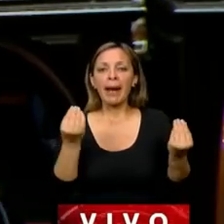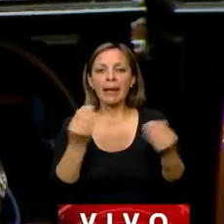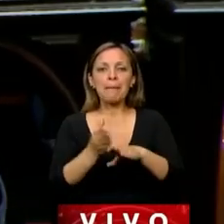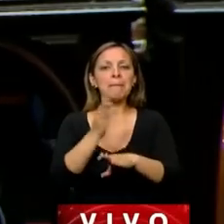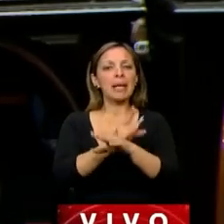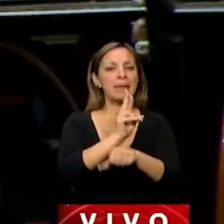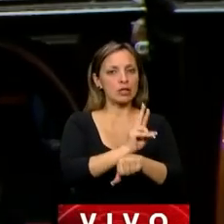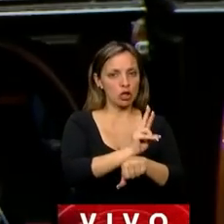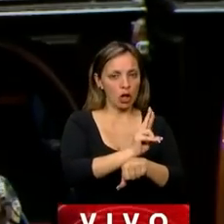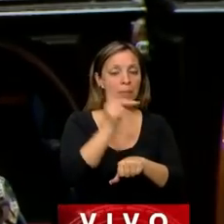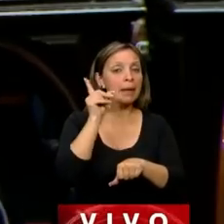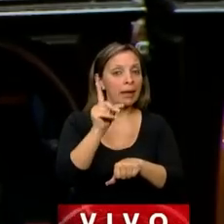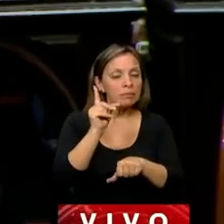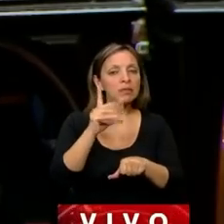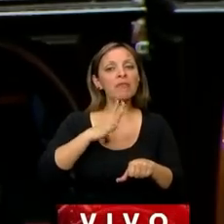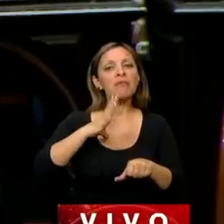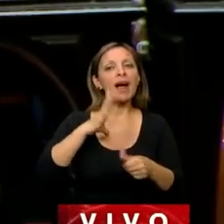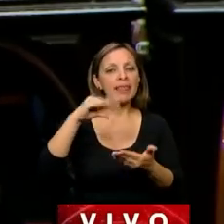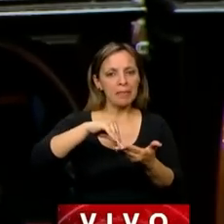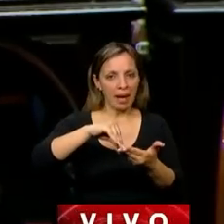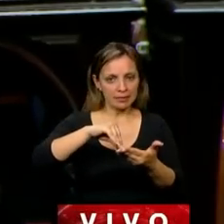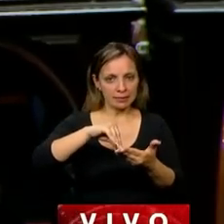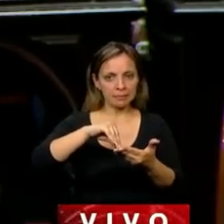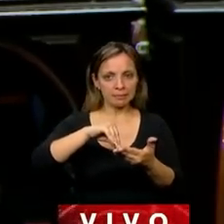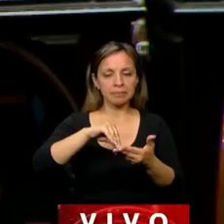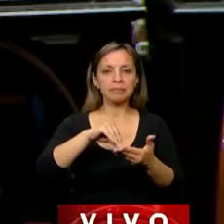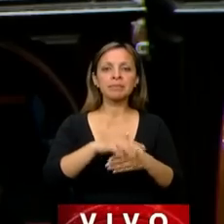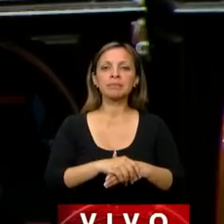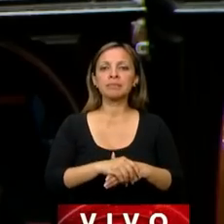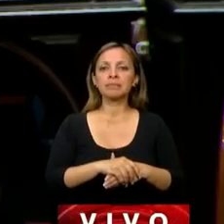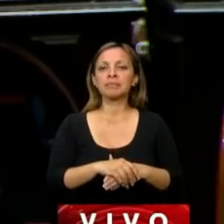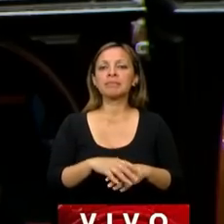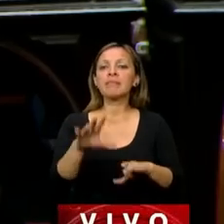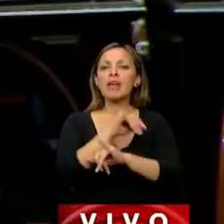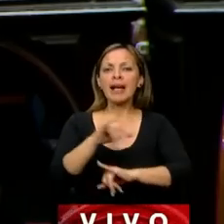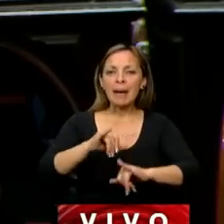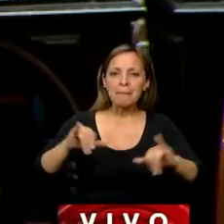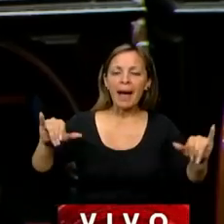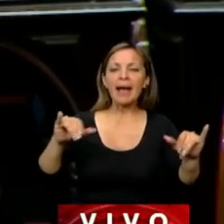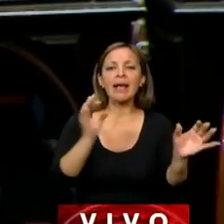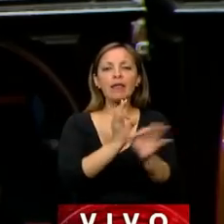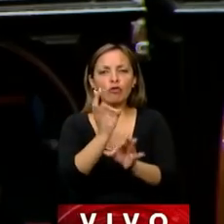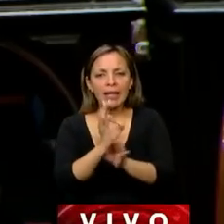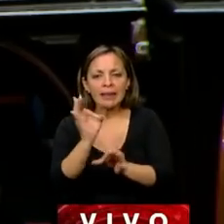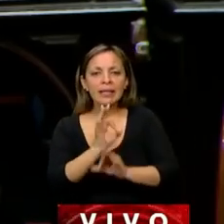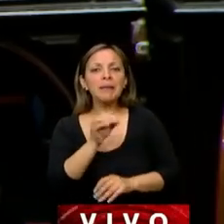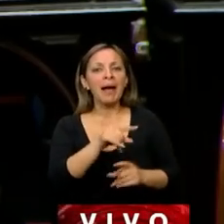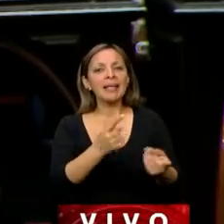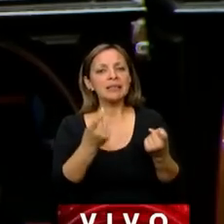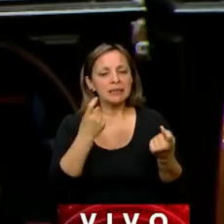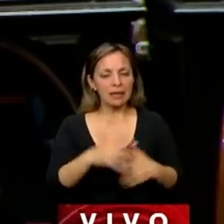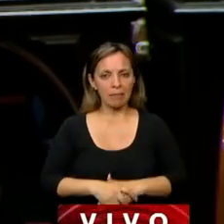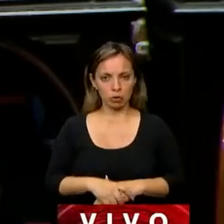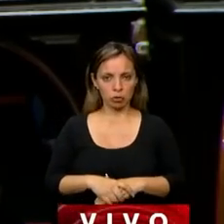Pero también creo que hacen falta más cosas. Tenemos que hacer una campaña seria, educativa y